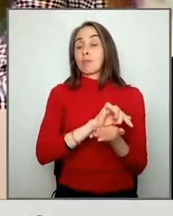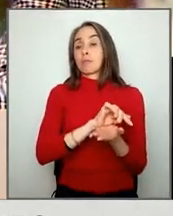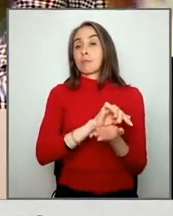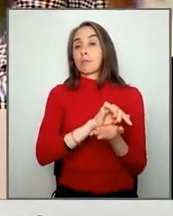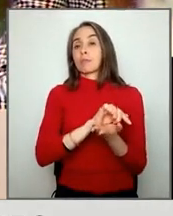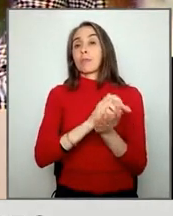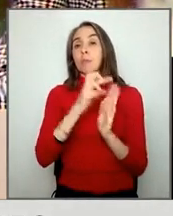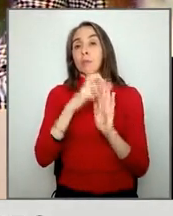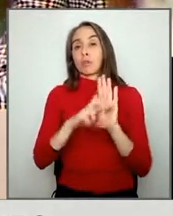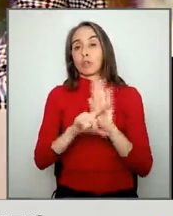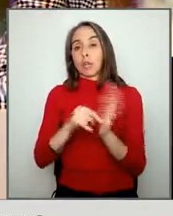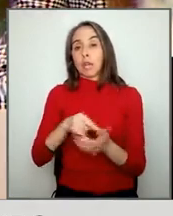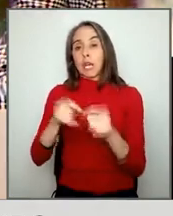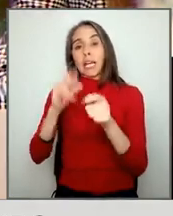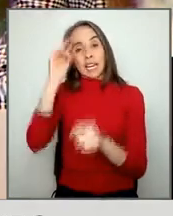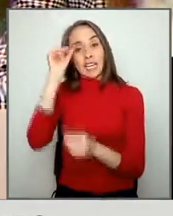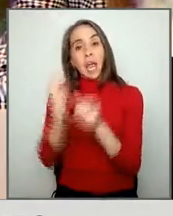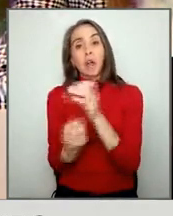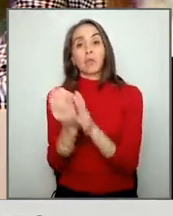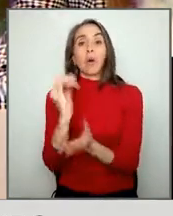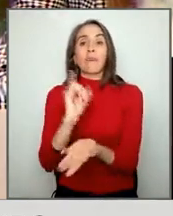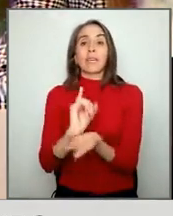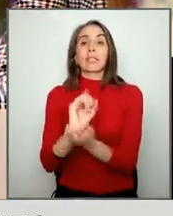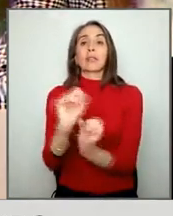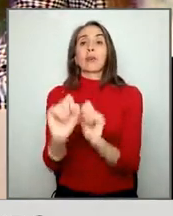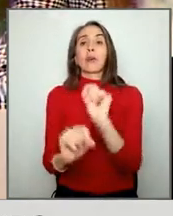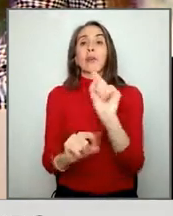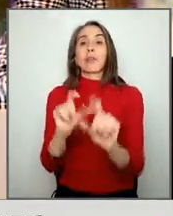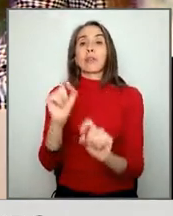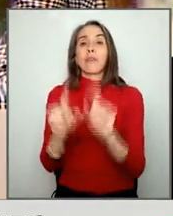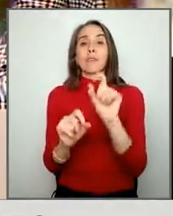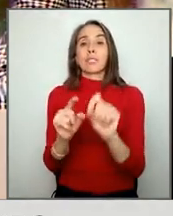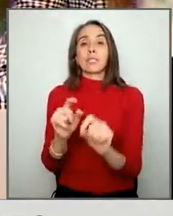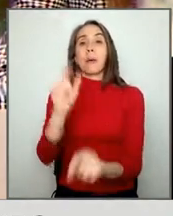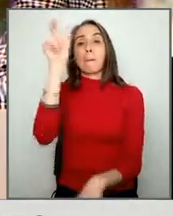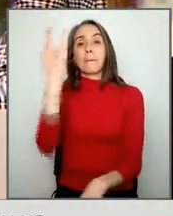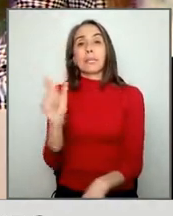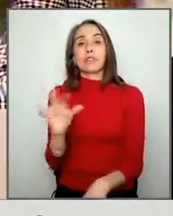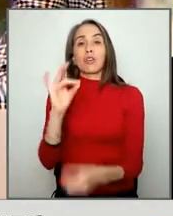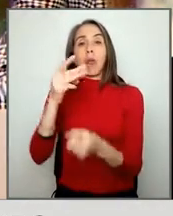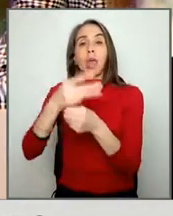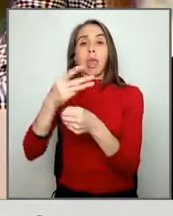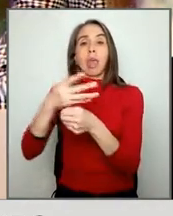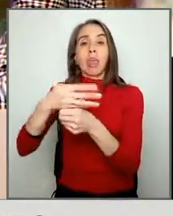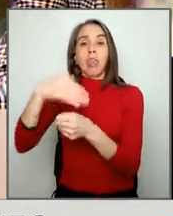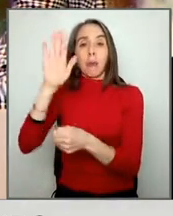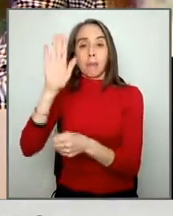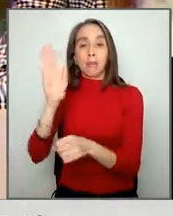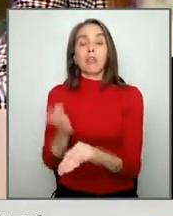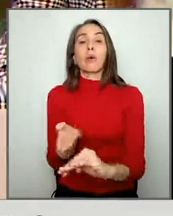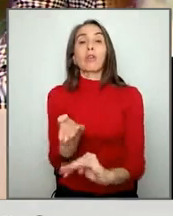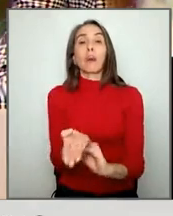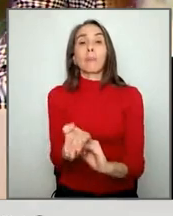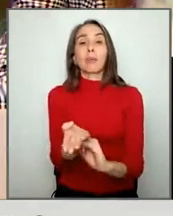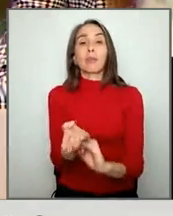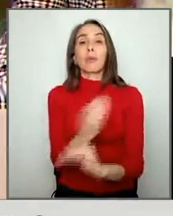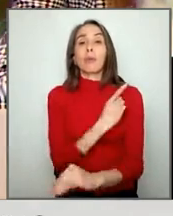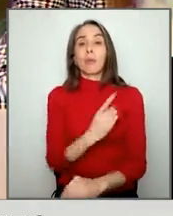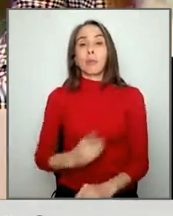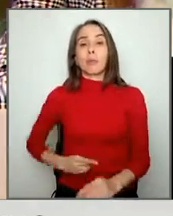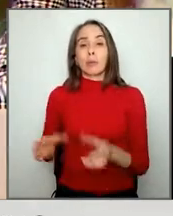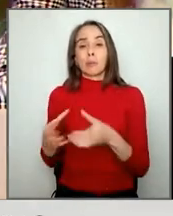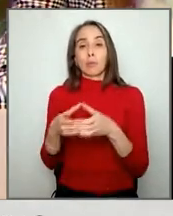creando una defensoría de las personas mayores esto ha sido solicitado por el comité del partido comunista en